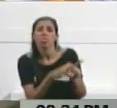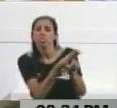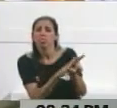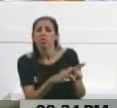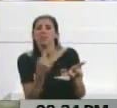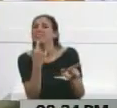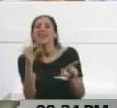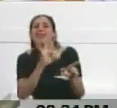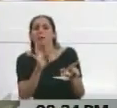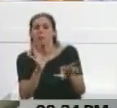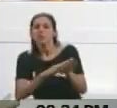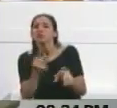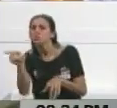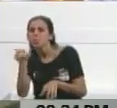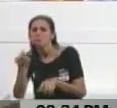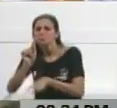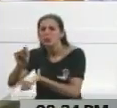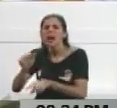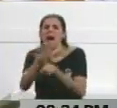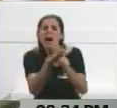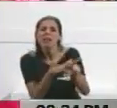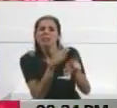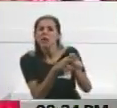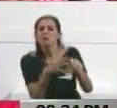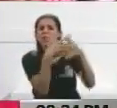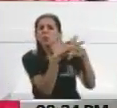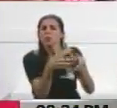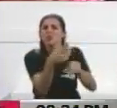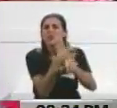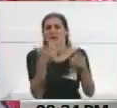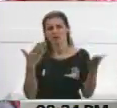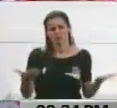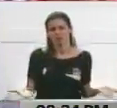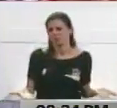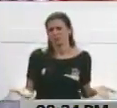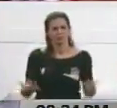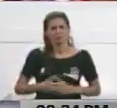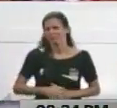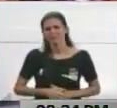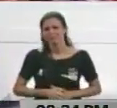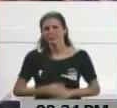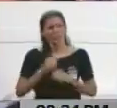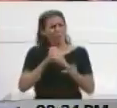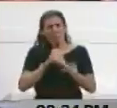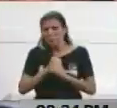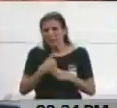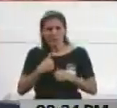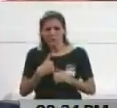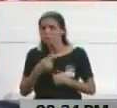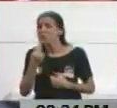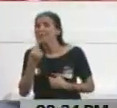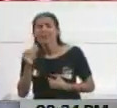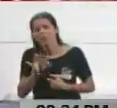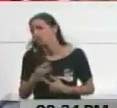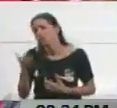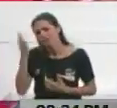Eres un arrastrado al imperialismo. No espero, en verdad, que te pronuncie.